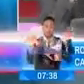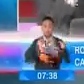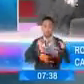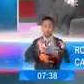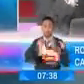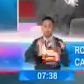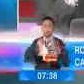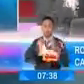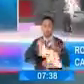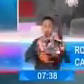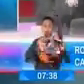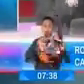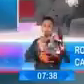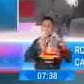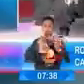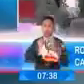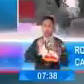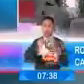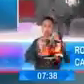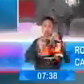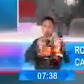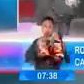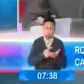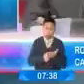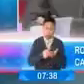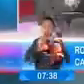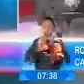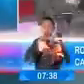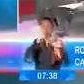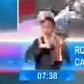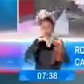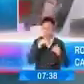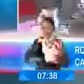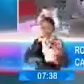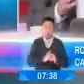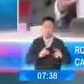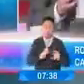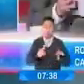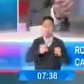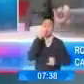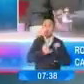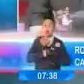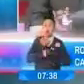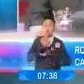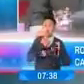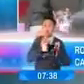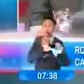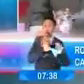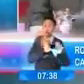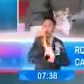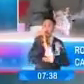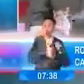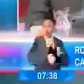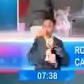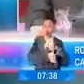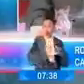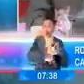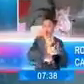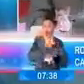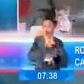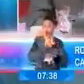Durante 8 años se ha discutido este código en momentos más, menos, pero la última vez que se discutió este código fue hace